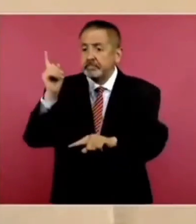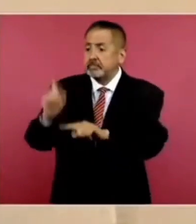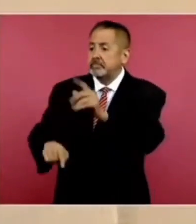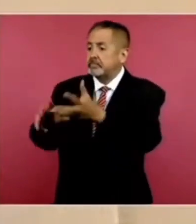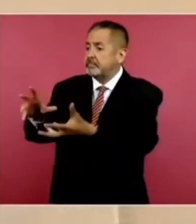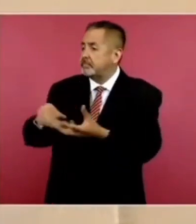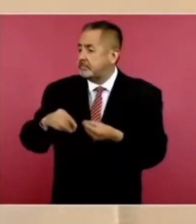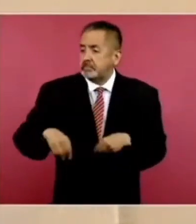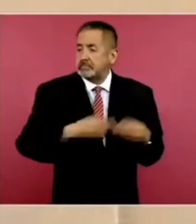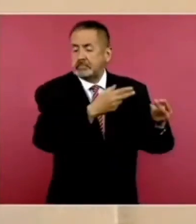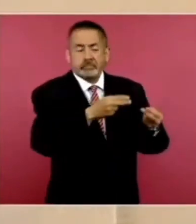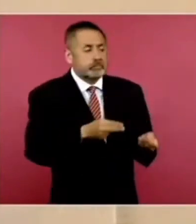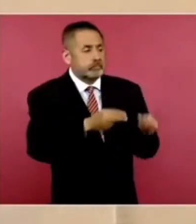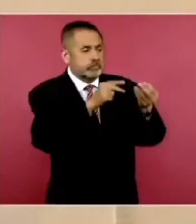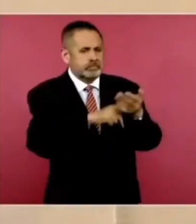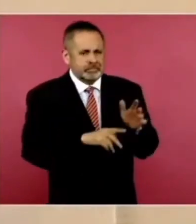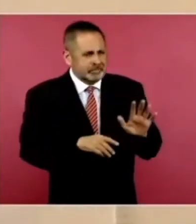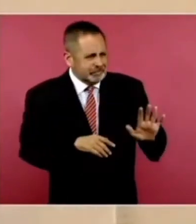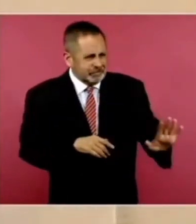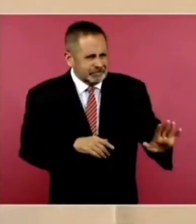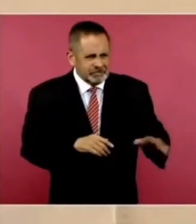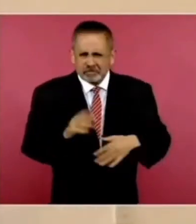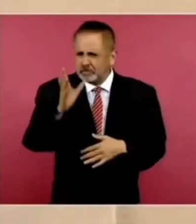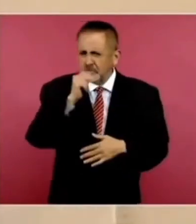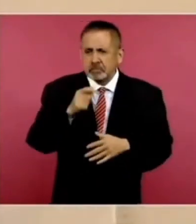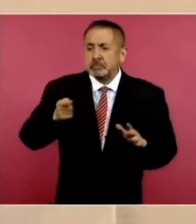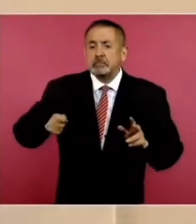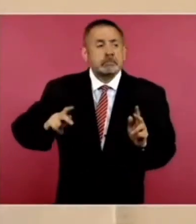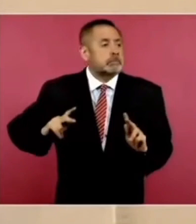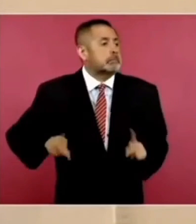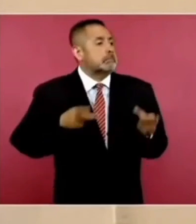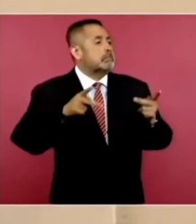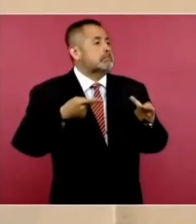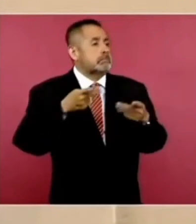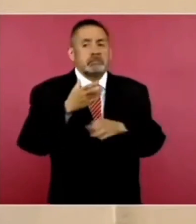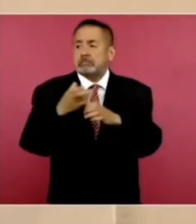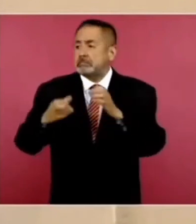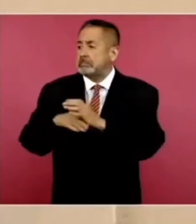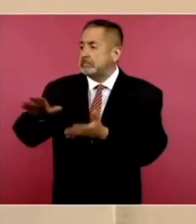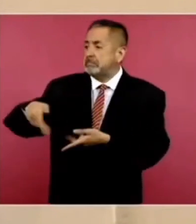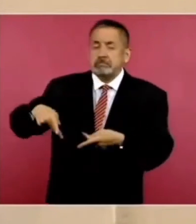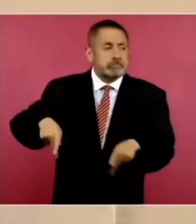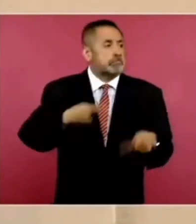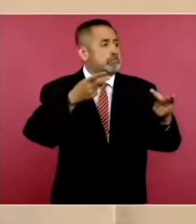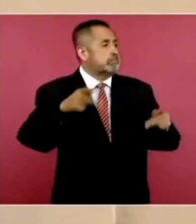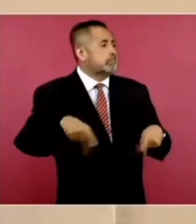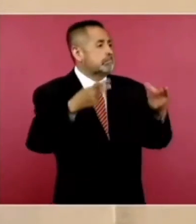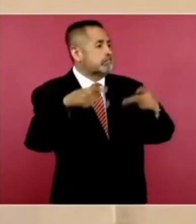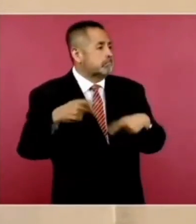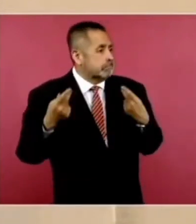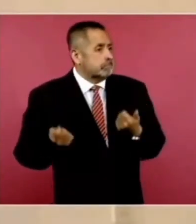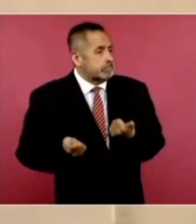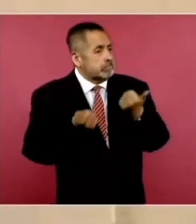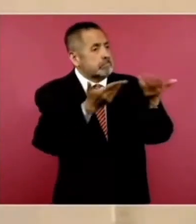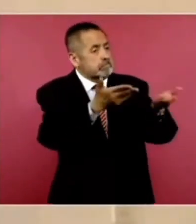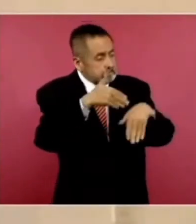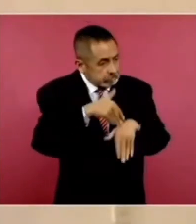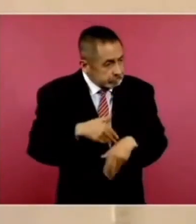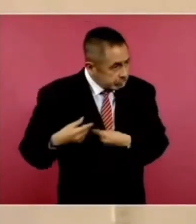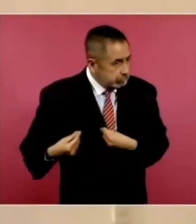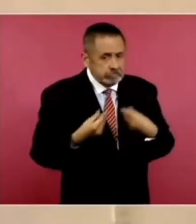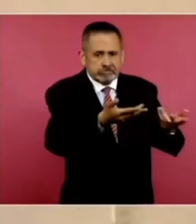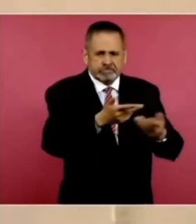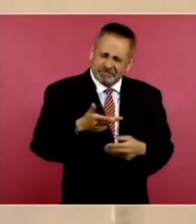país no implica una subasta pública de nuestros recursos naturales ni la entrega